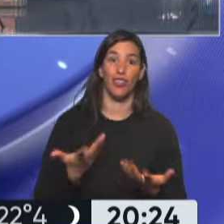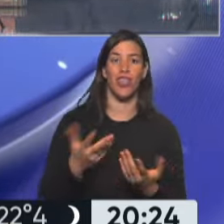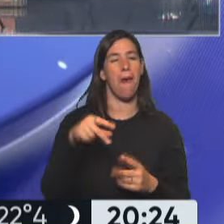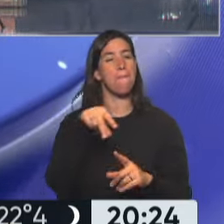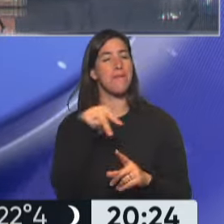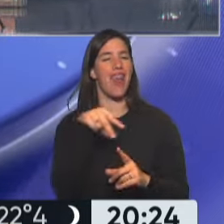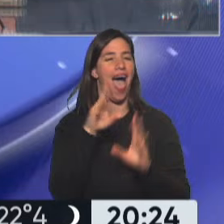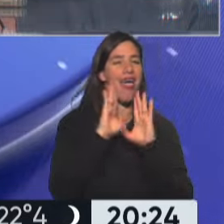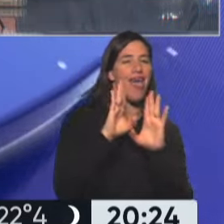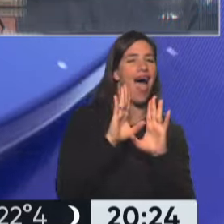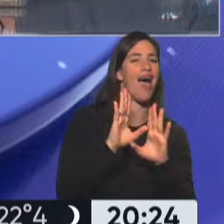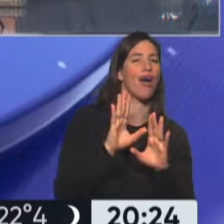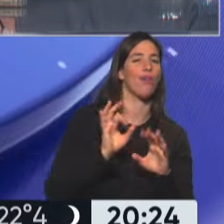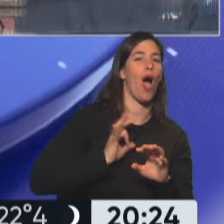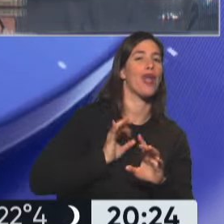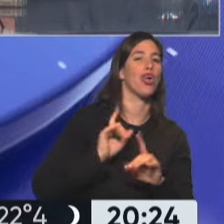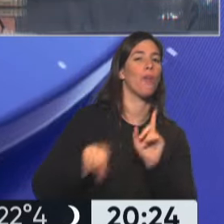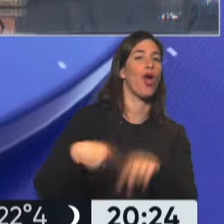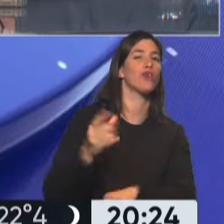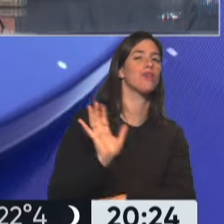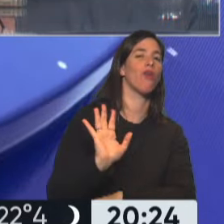más hacia el 2025 electoral